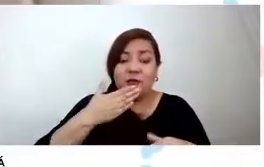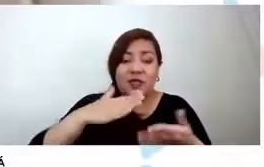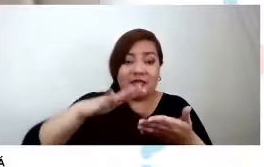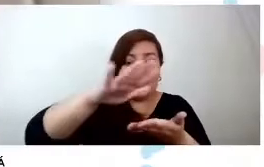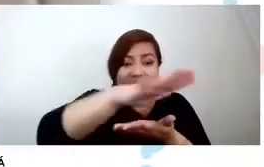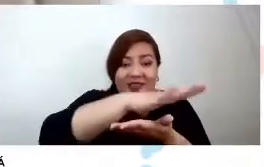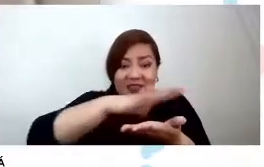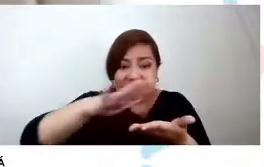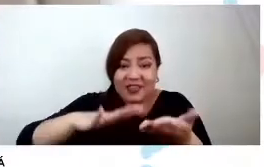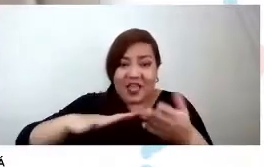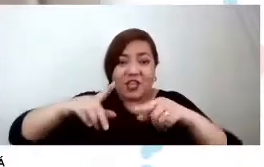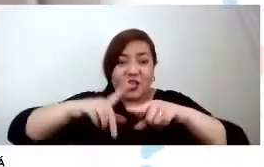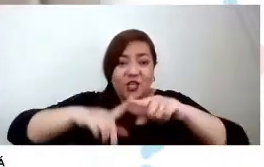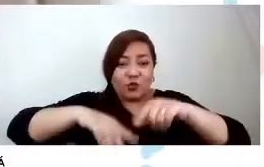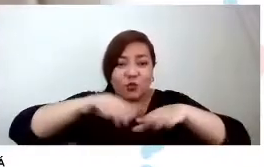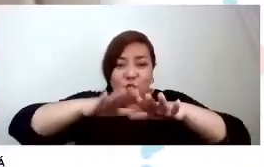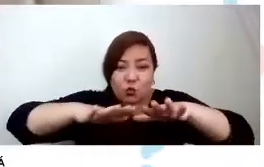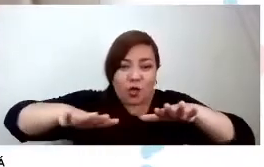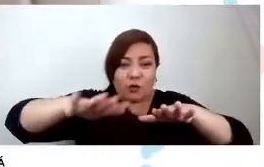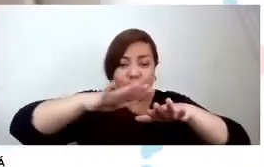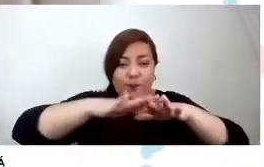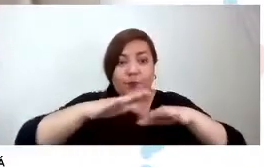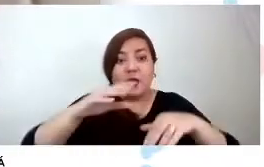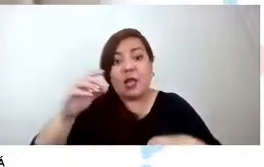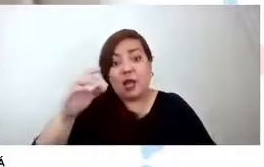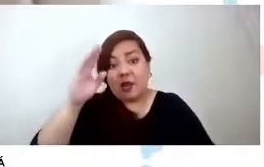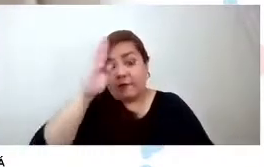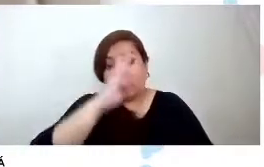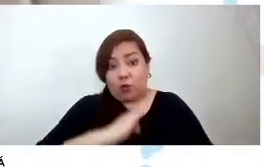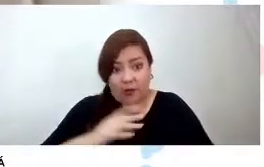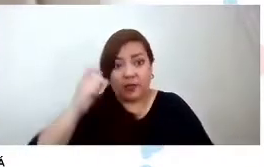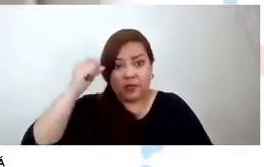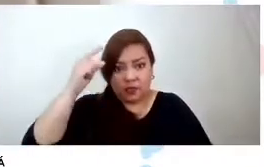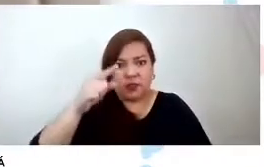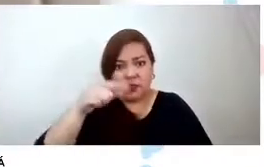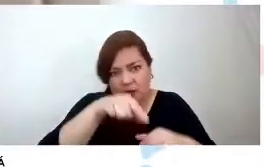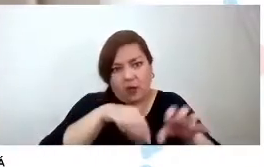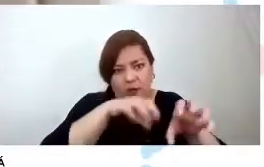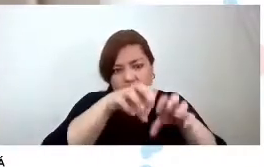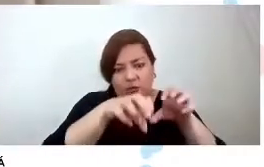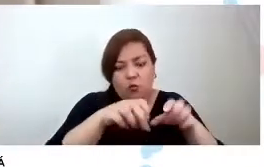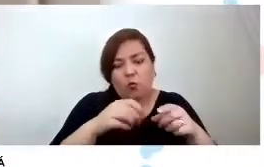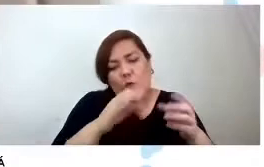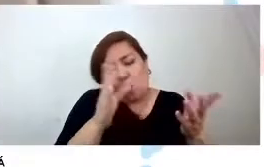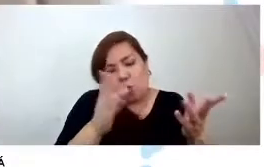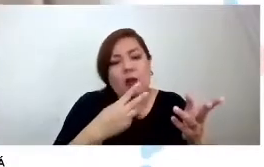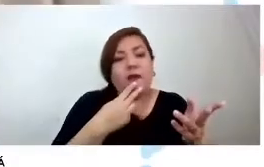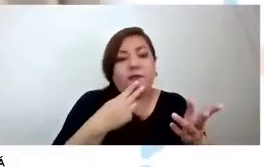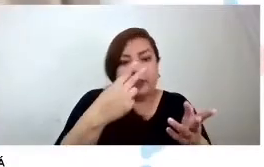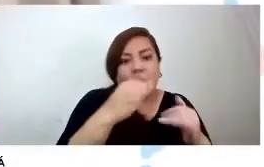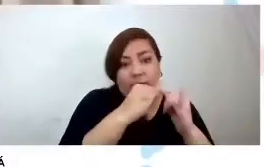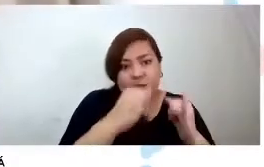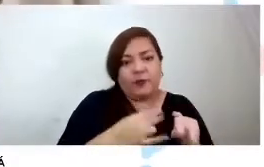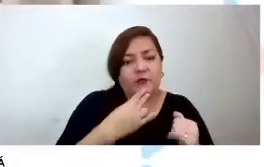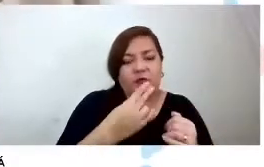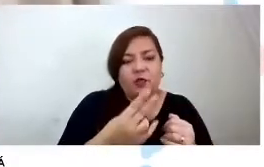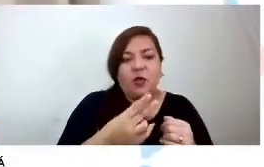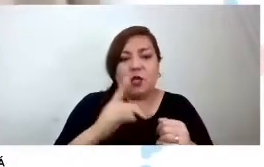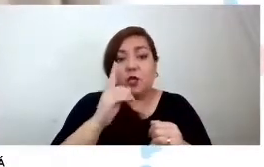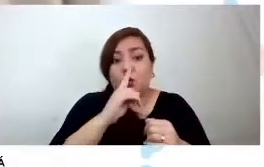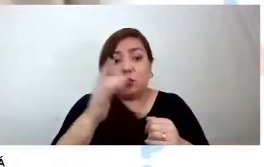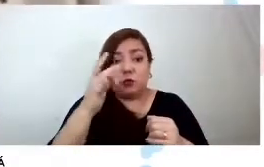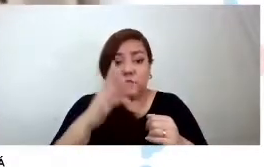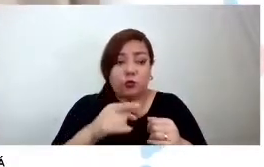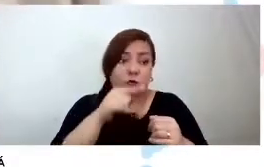Obviamente la biología para entender a las especies y no solamente el registro del